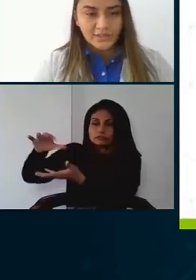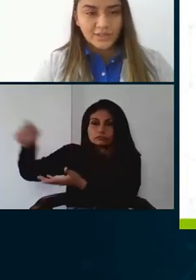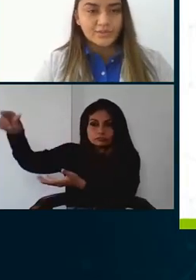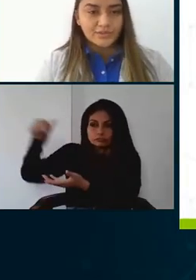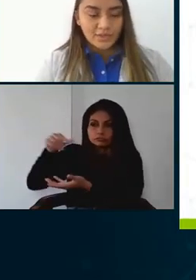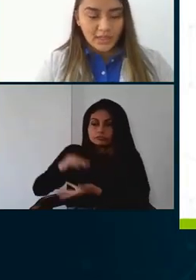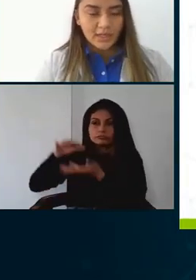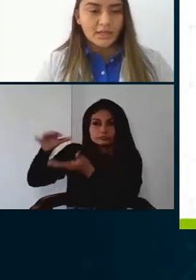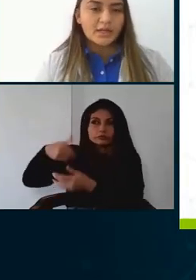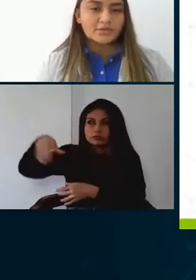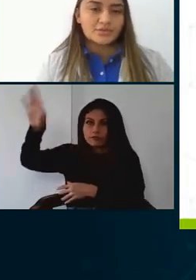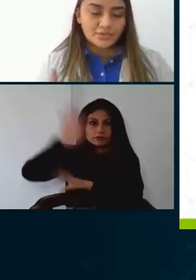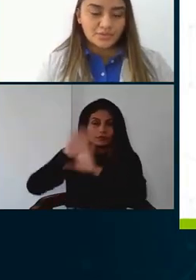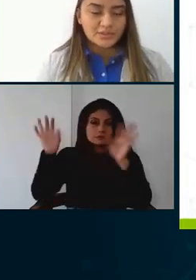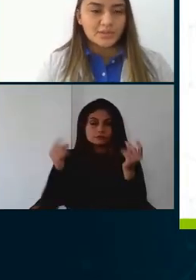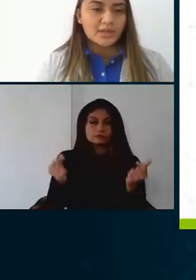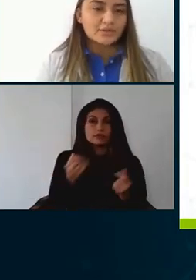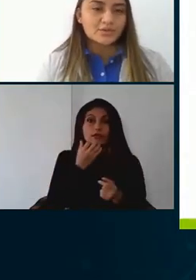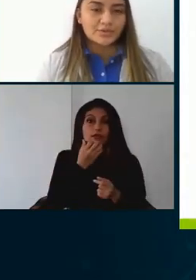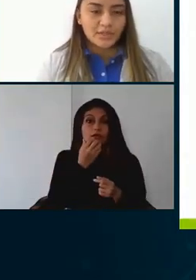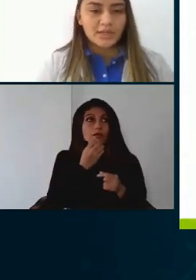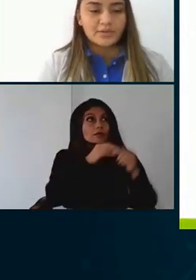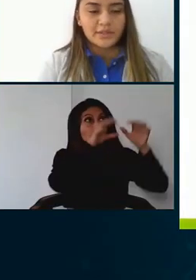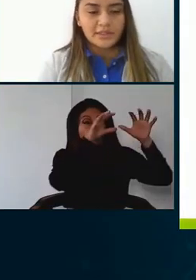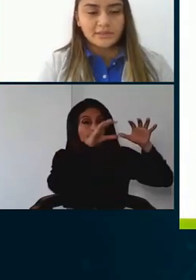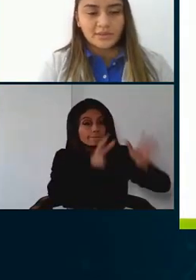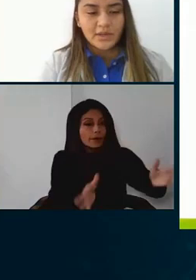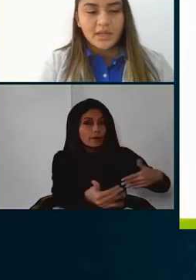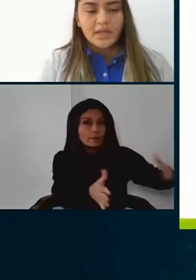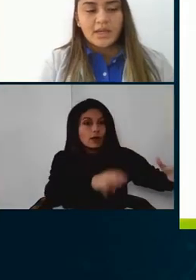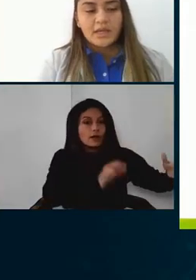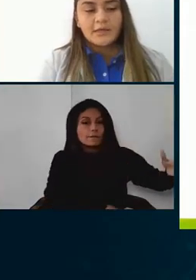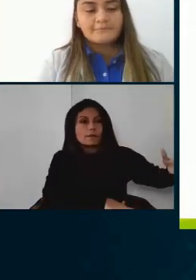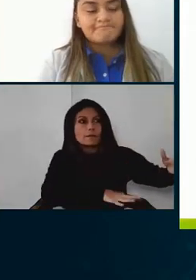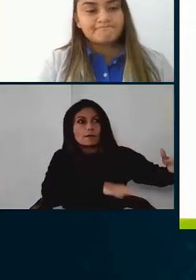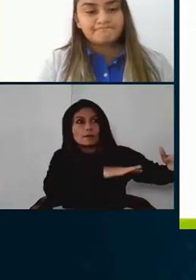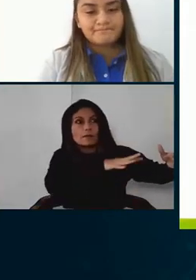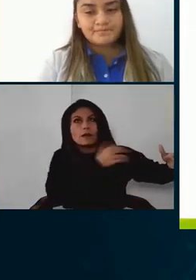los residuos en los contenedores, listo.